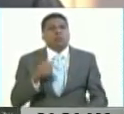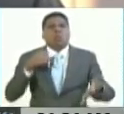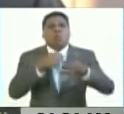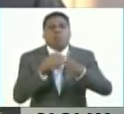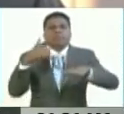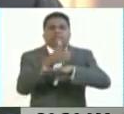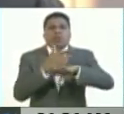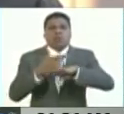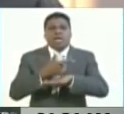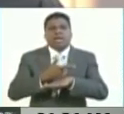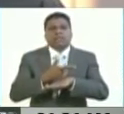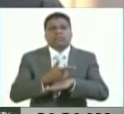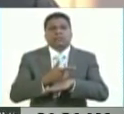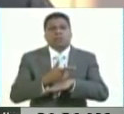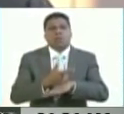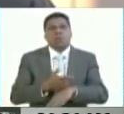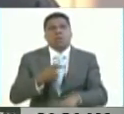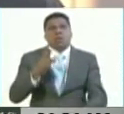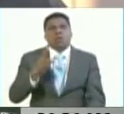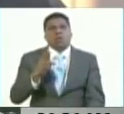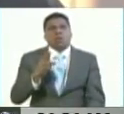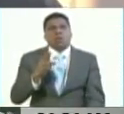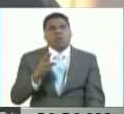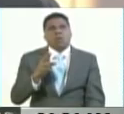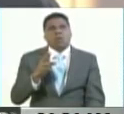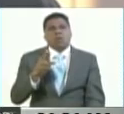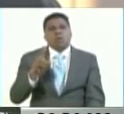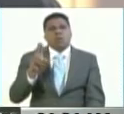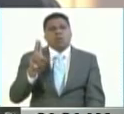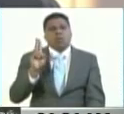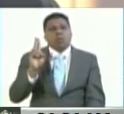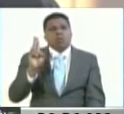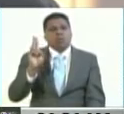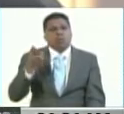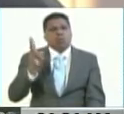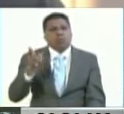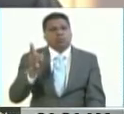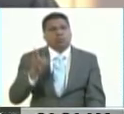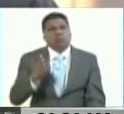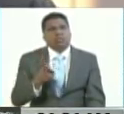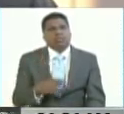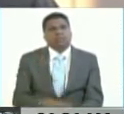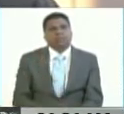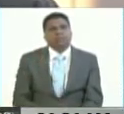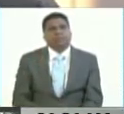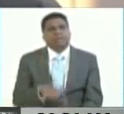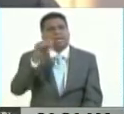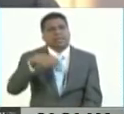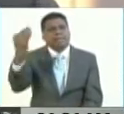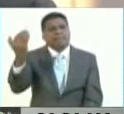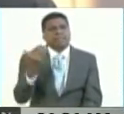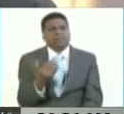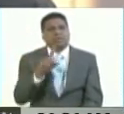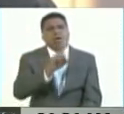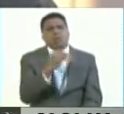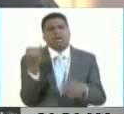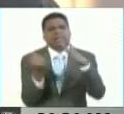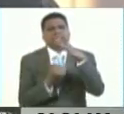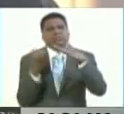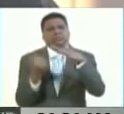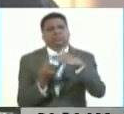Fue increíble la cantidad de veces de ataques informáticos que vieron al exterior aquí a Venezuela, una de las instituciones